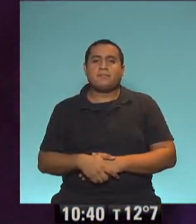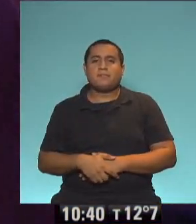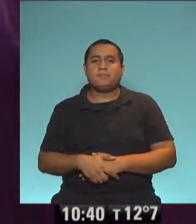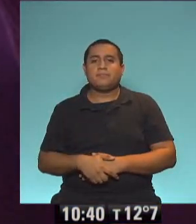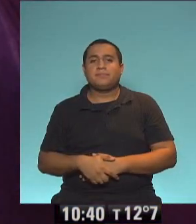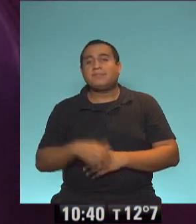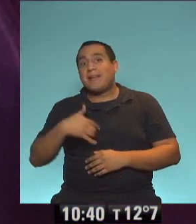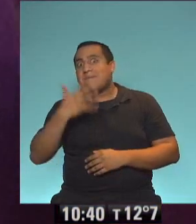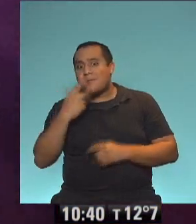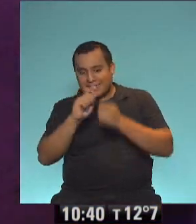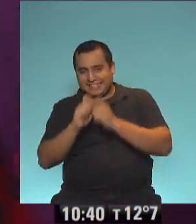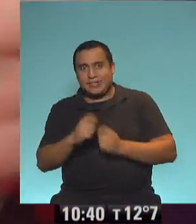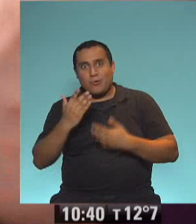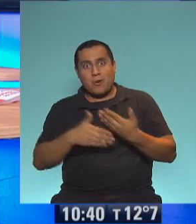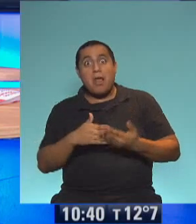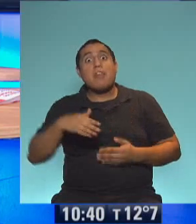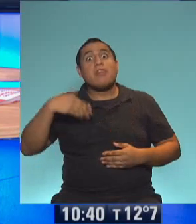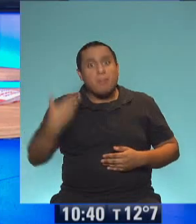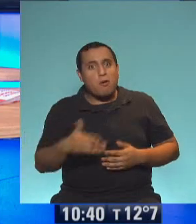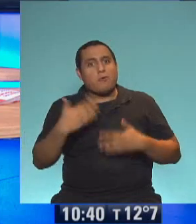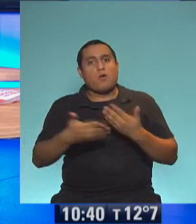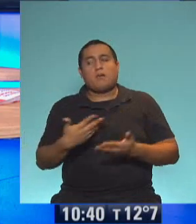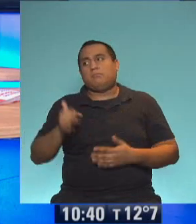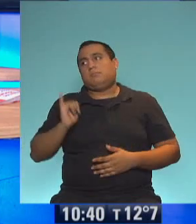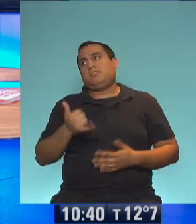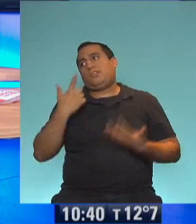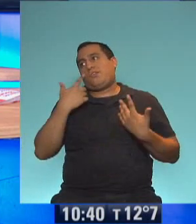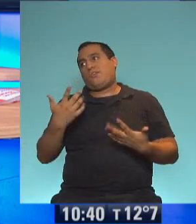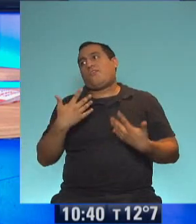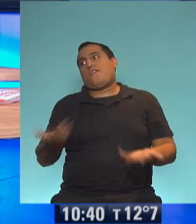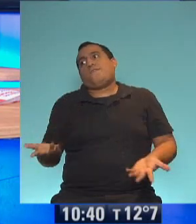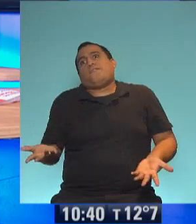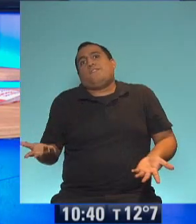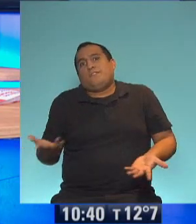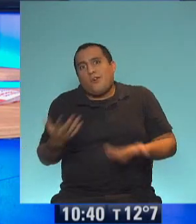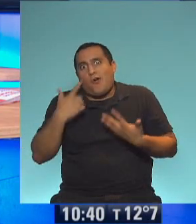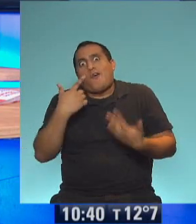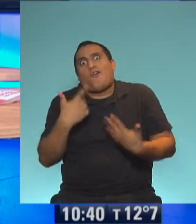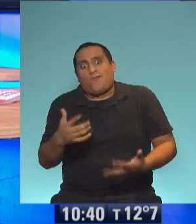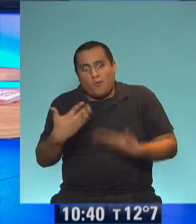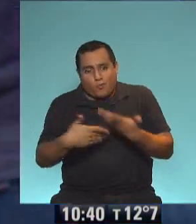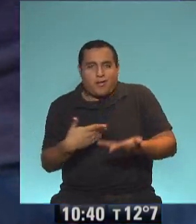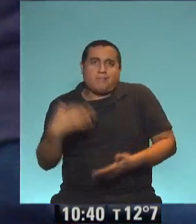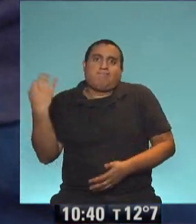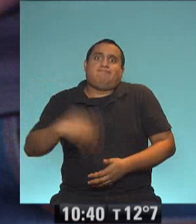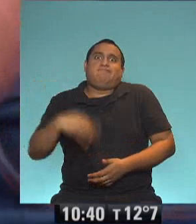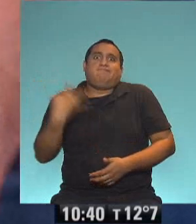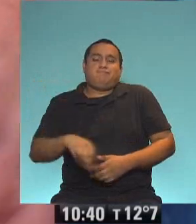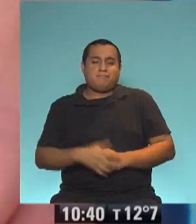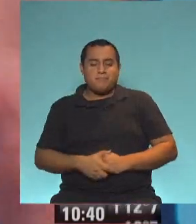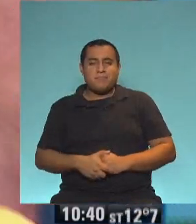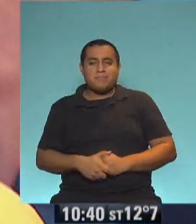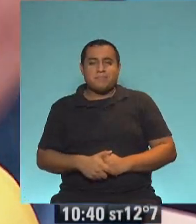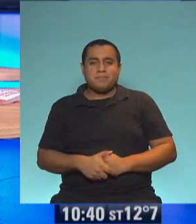encanta hacer mi propio juguete. Y después jugamos con nuestros propios juguetes, ¿no? Por supuesto, claro. Eso es lo mejor, obvio. La mejor parte. Después podemos